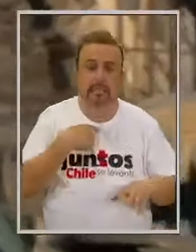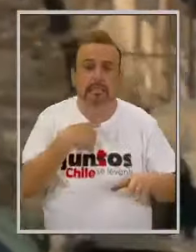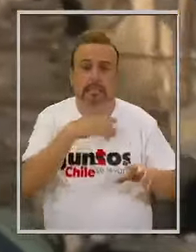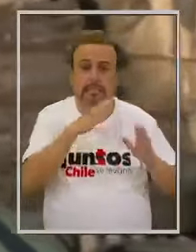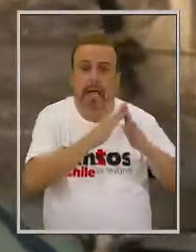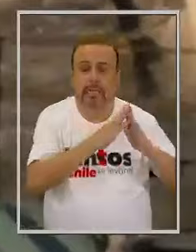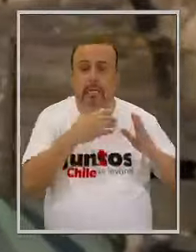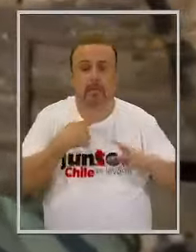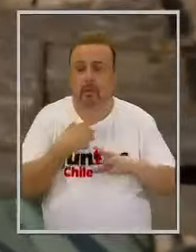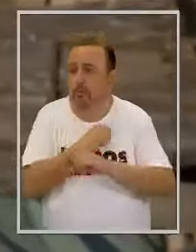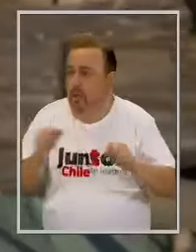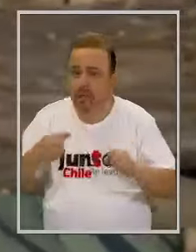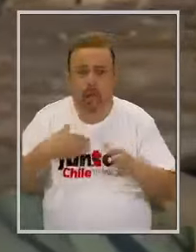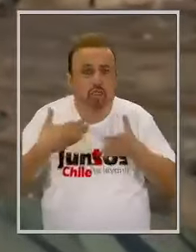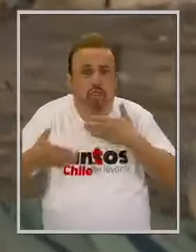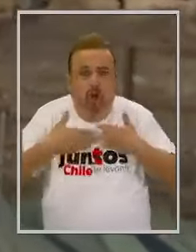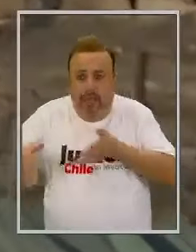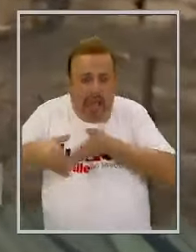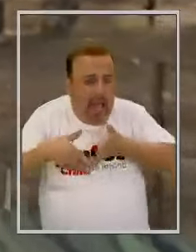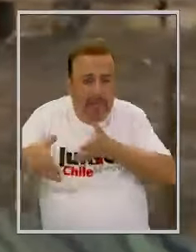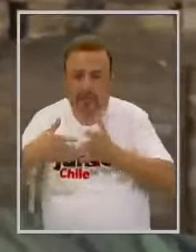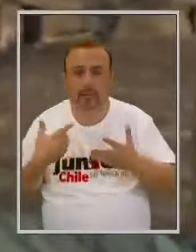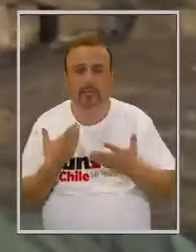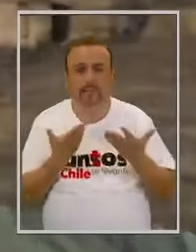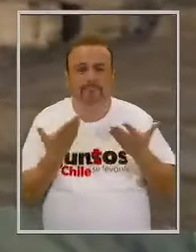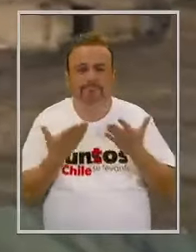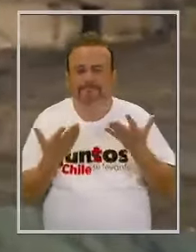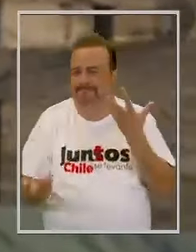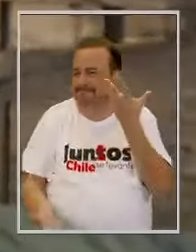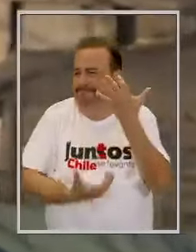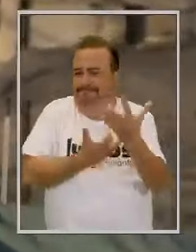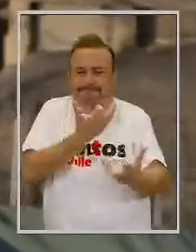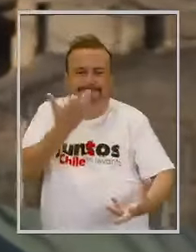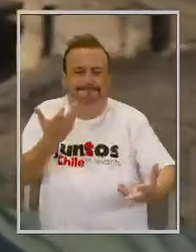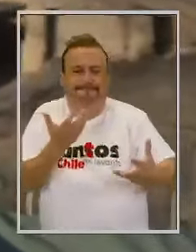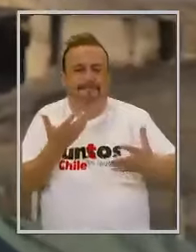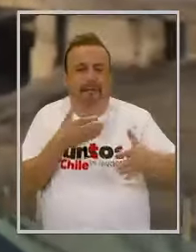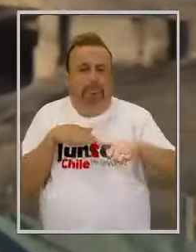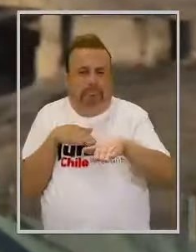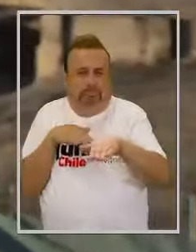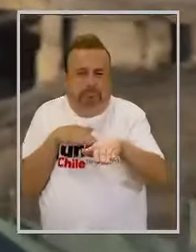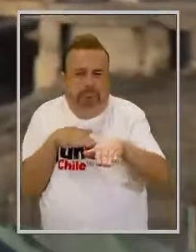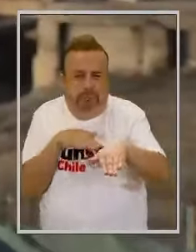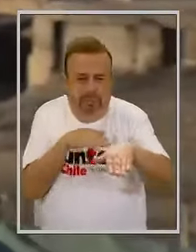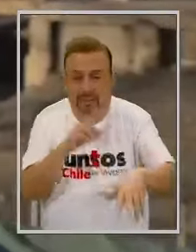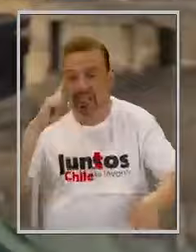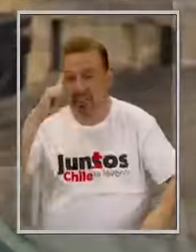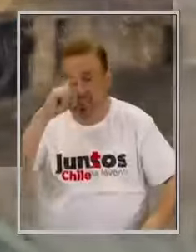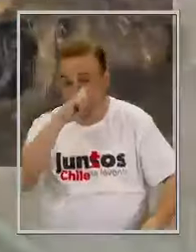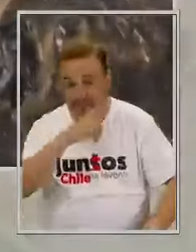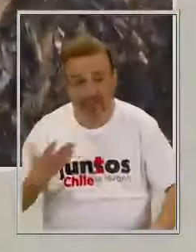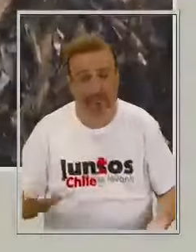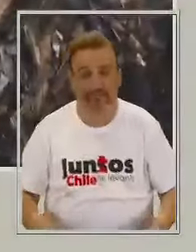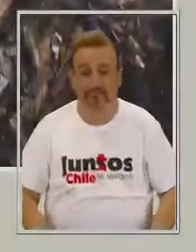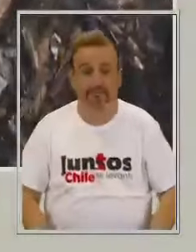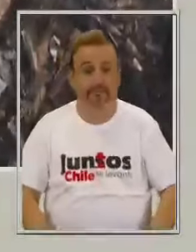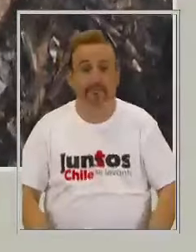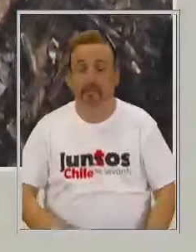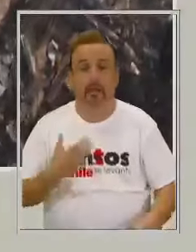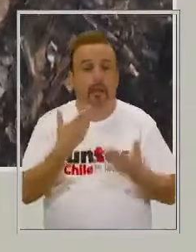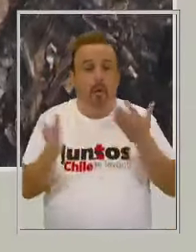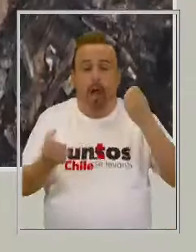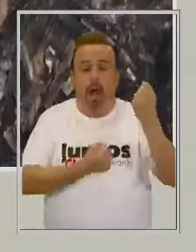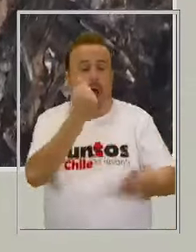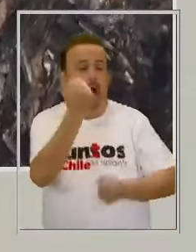volver por ninguna calle, ninguna alternativa. Estaba todo muy, muy complejo el panorama, vehículos por